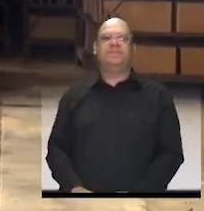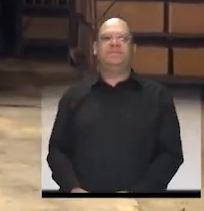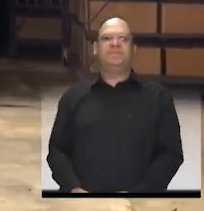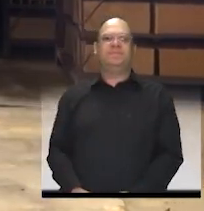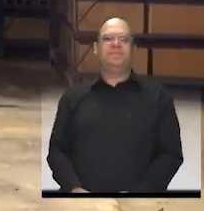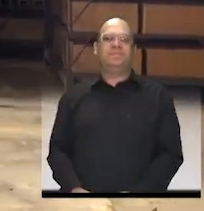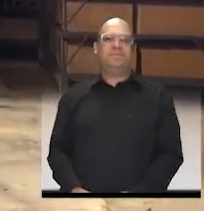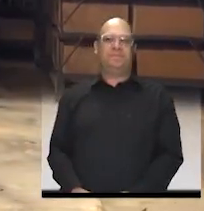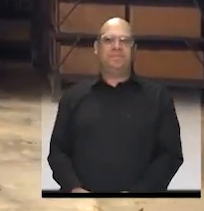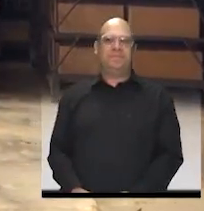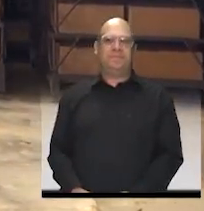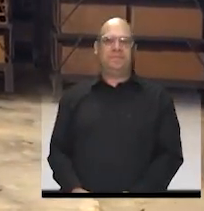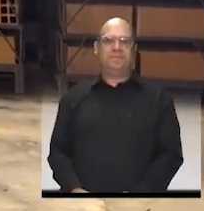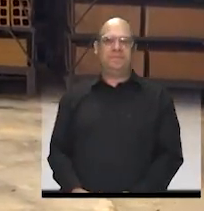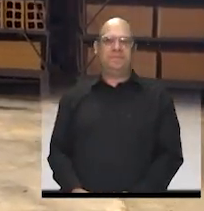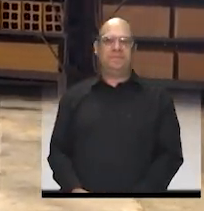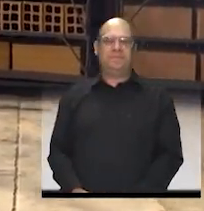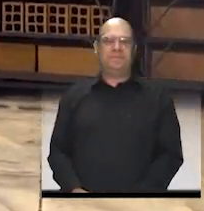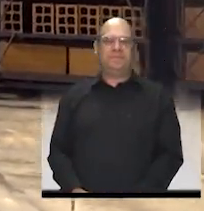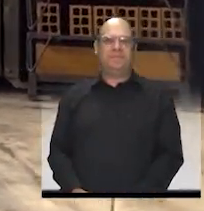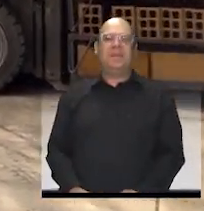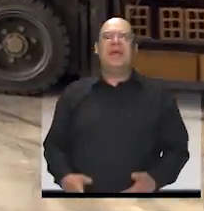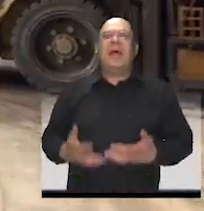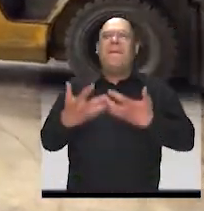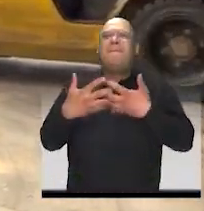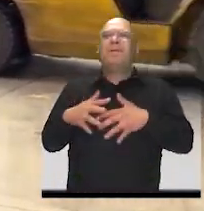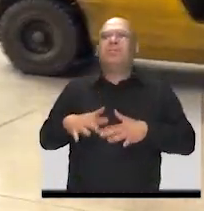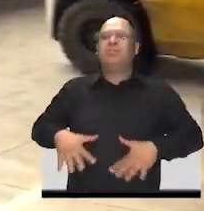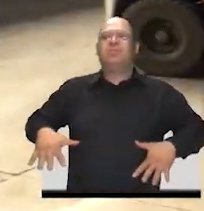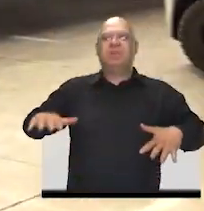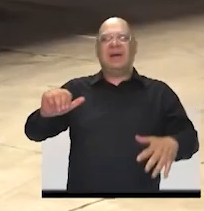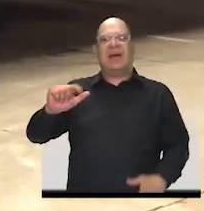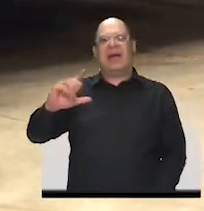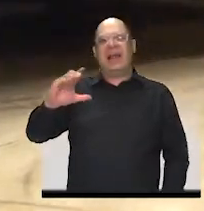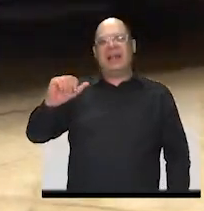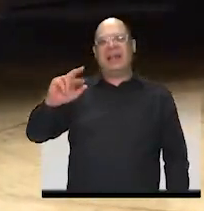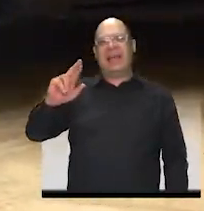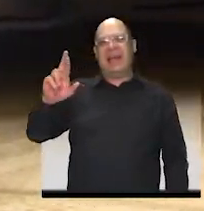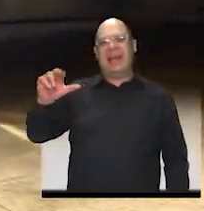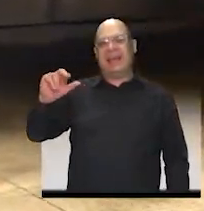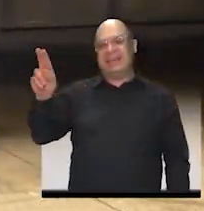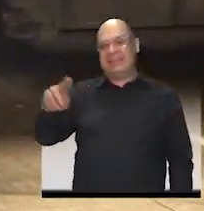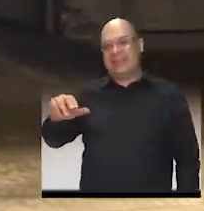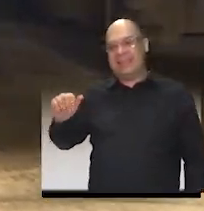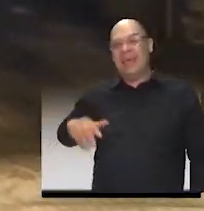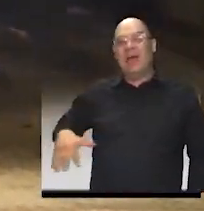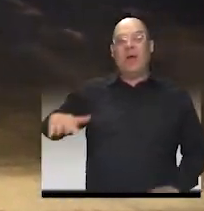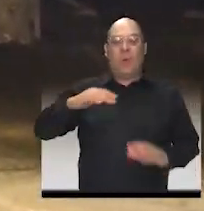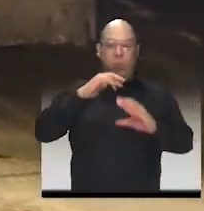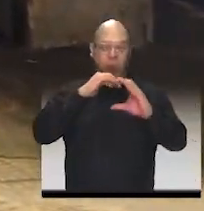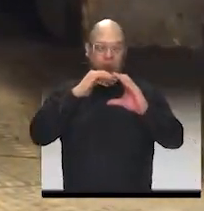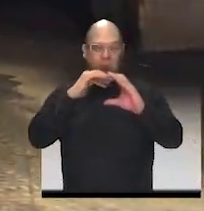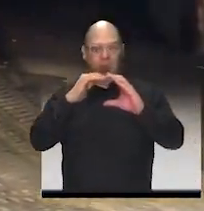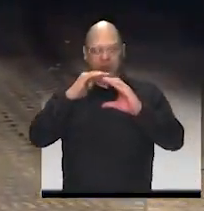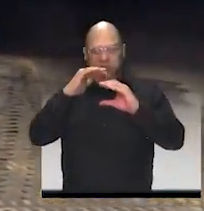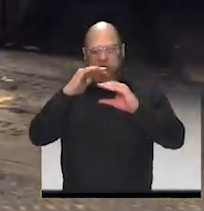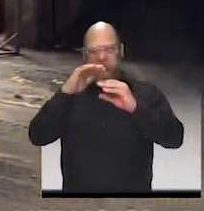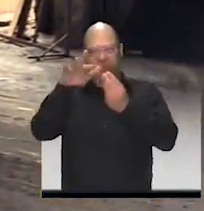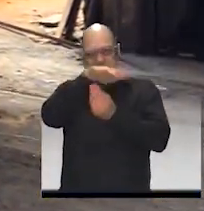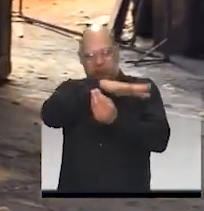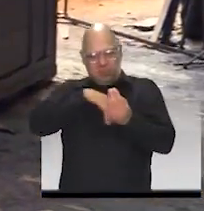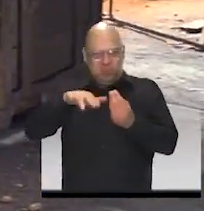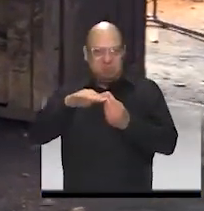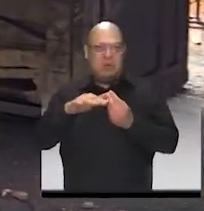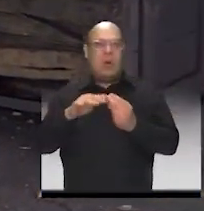Así es, Diana y alcalde. Nuestra empresa ladrillera Alcarraza viene en una transformación con el cuidado del medio ambiente. Por eso se nos han